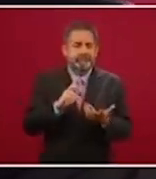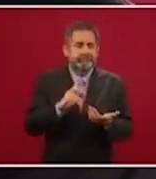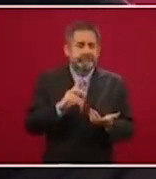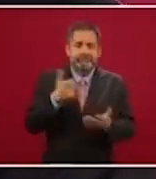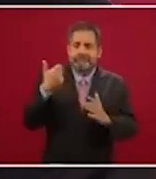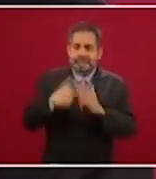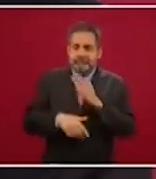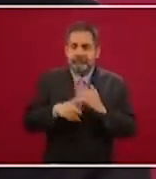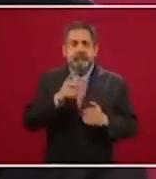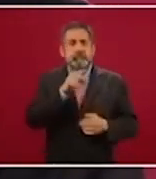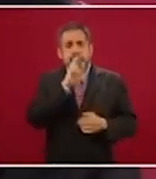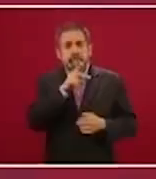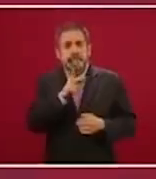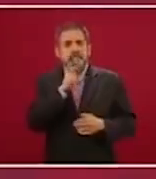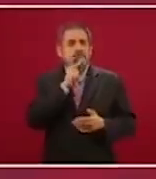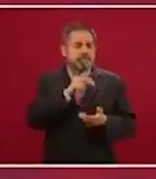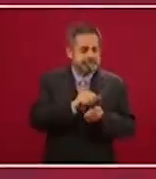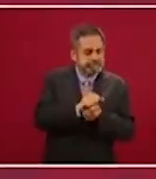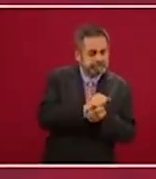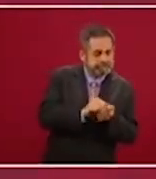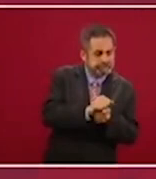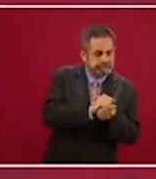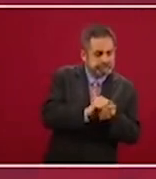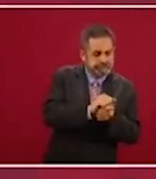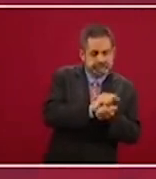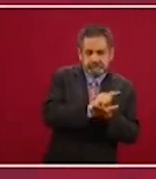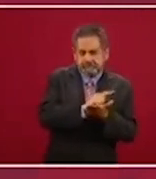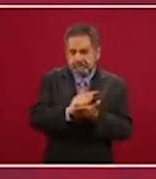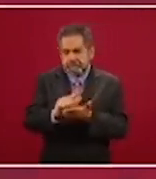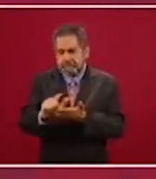lo refinamos aquí